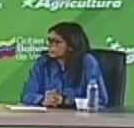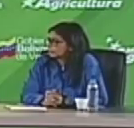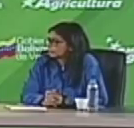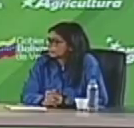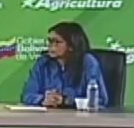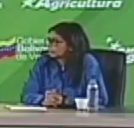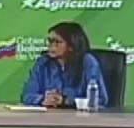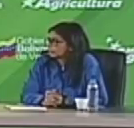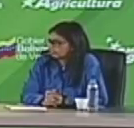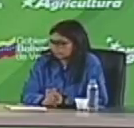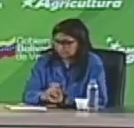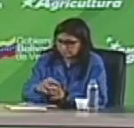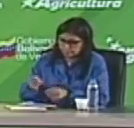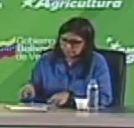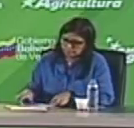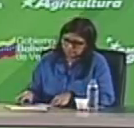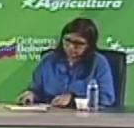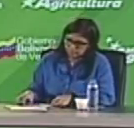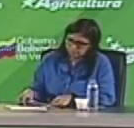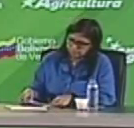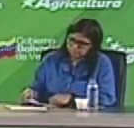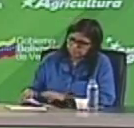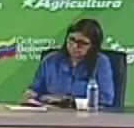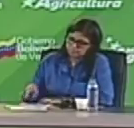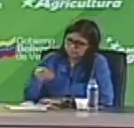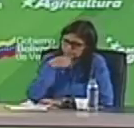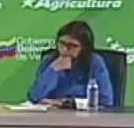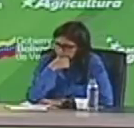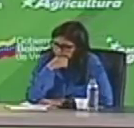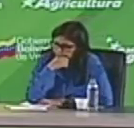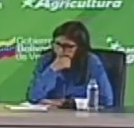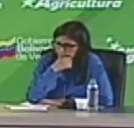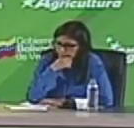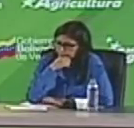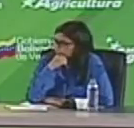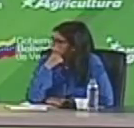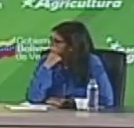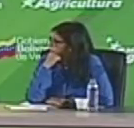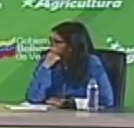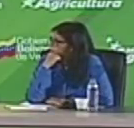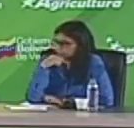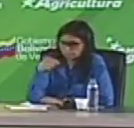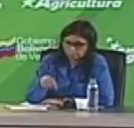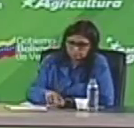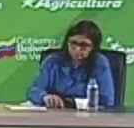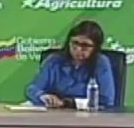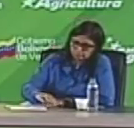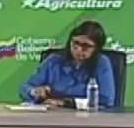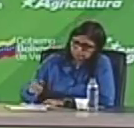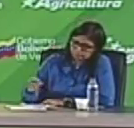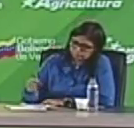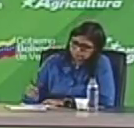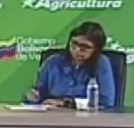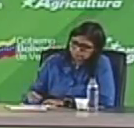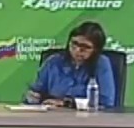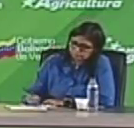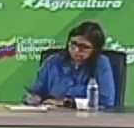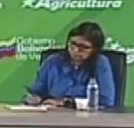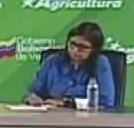con la transformación que vamos a profundizar en los órganos del Estado,